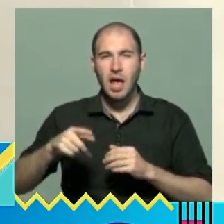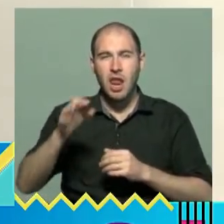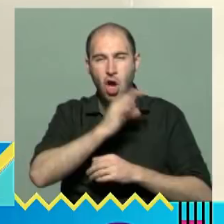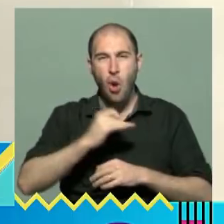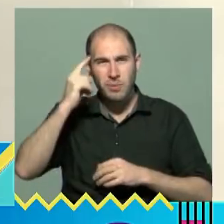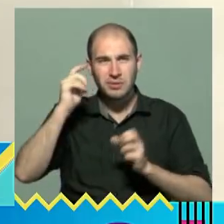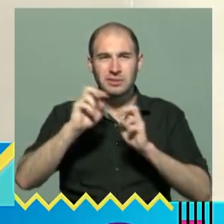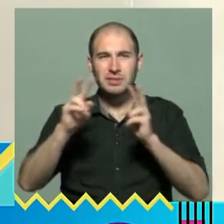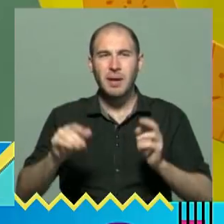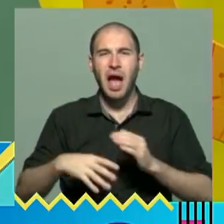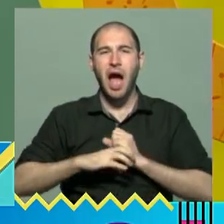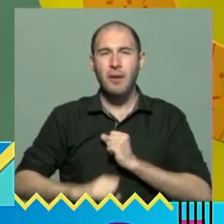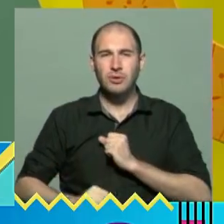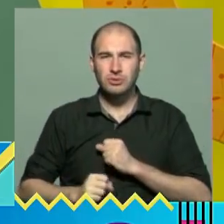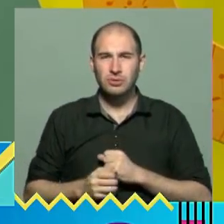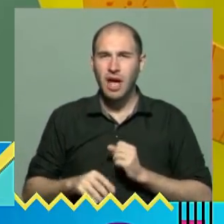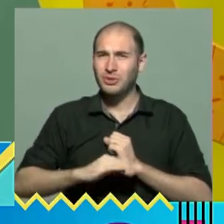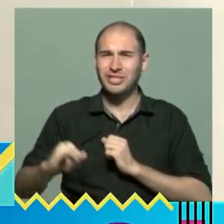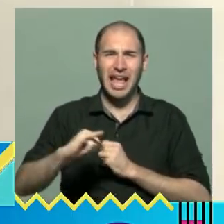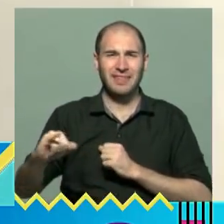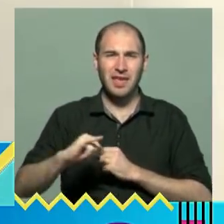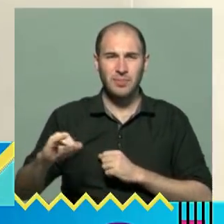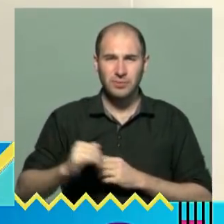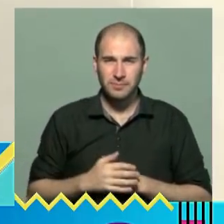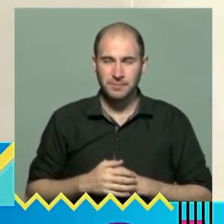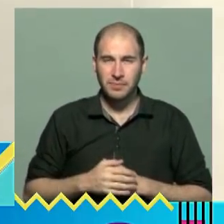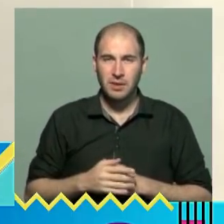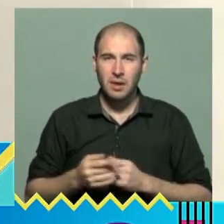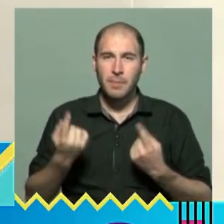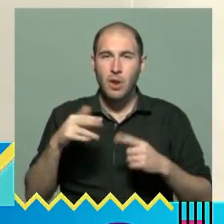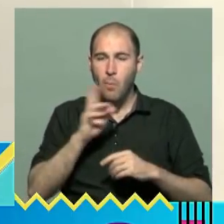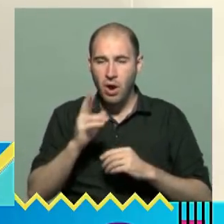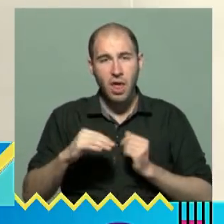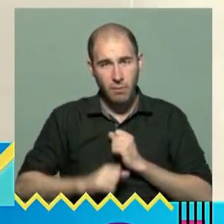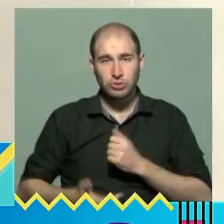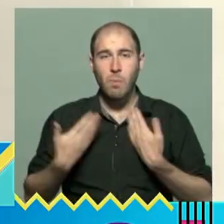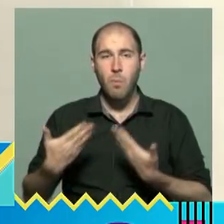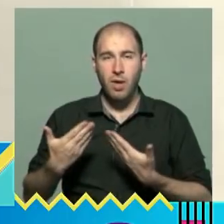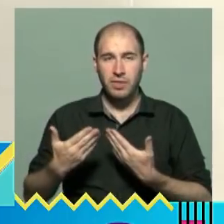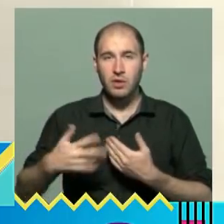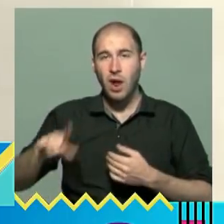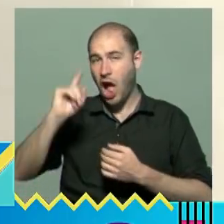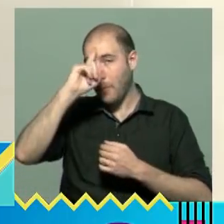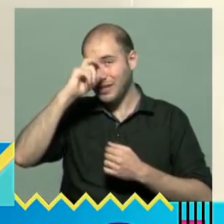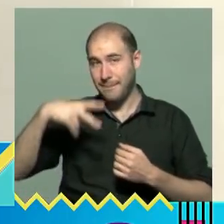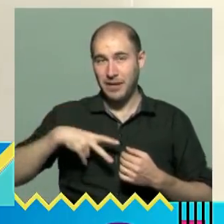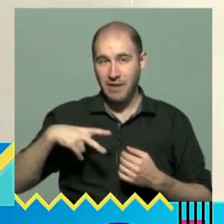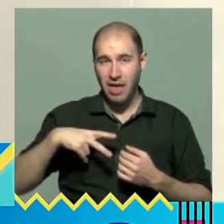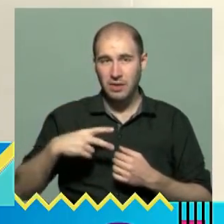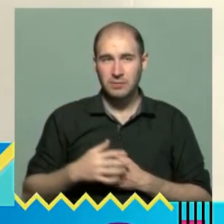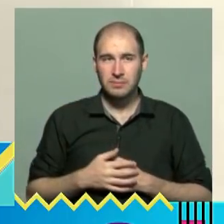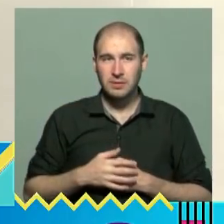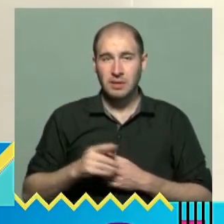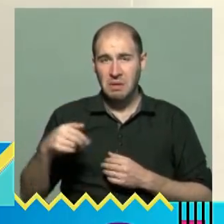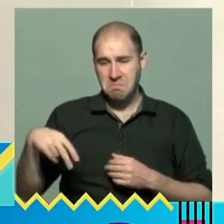visión de lo que es el aborto tan negativa. Pero las mujeres que sí se pueden practicar en los hospitales privados, que son pagas,